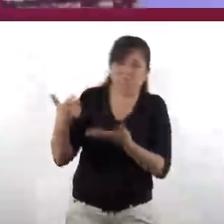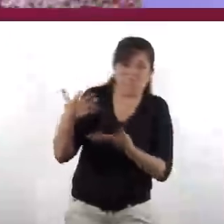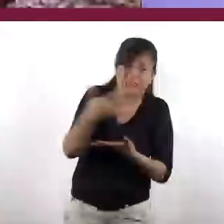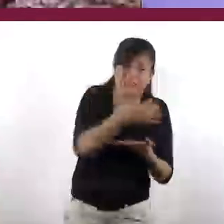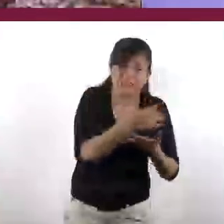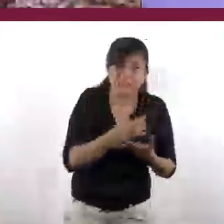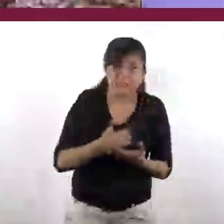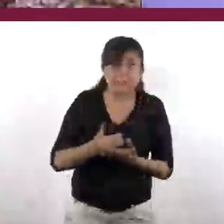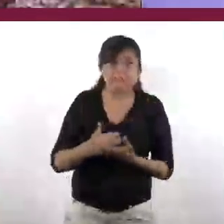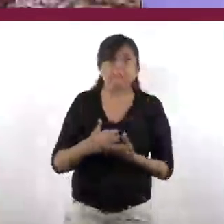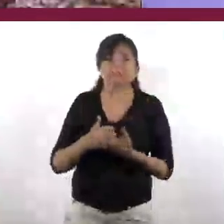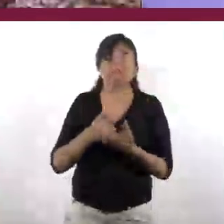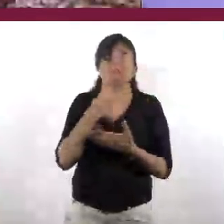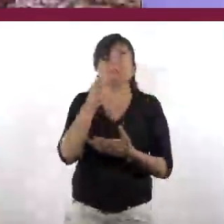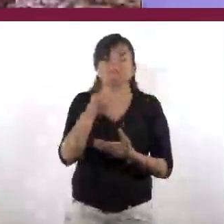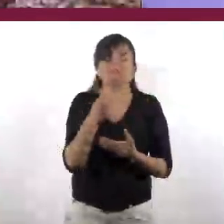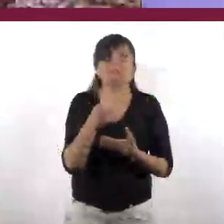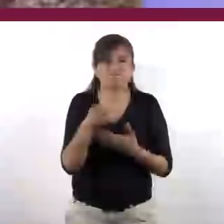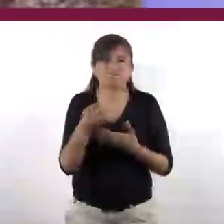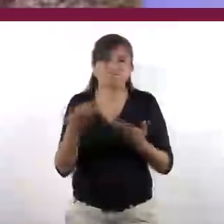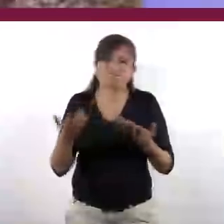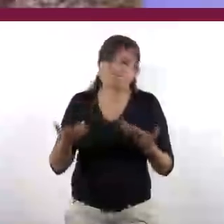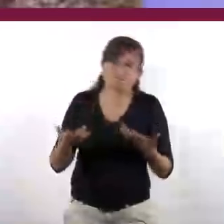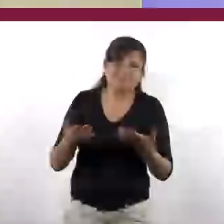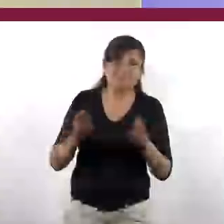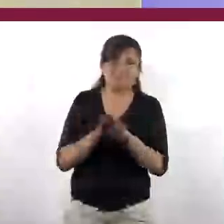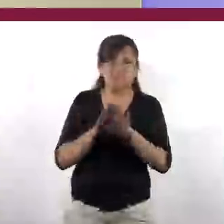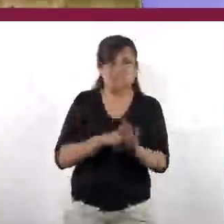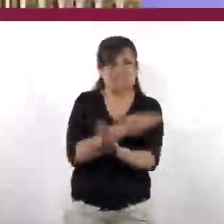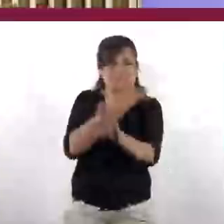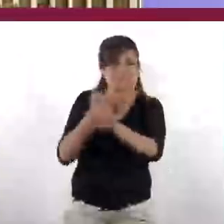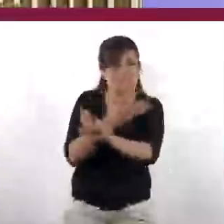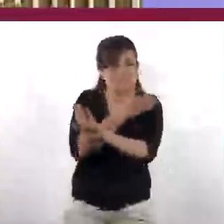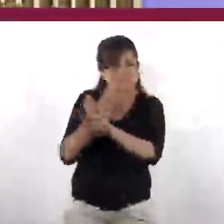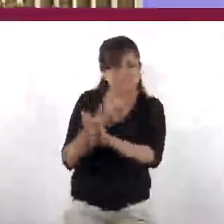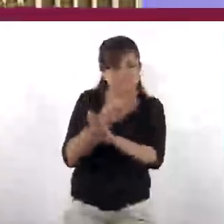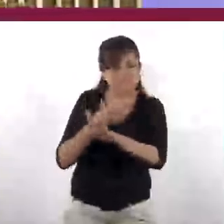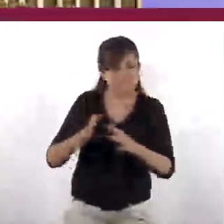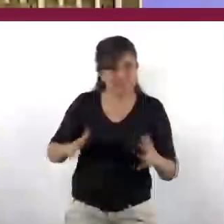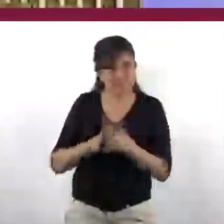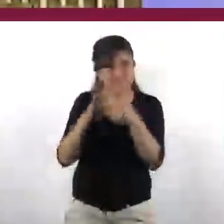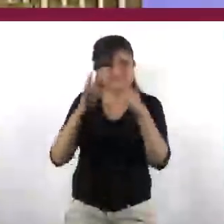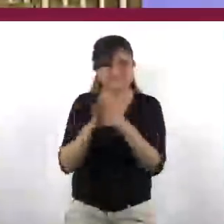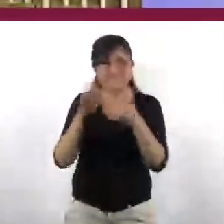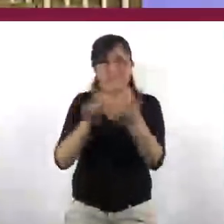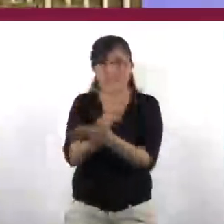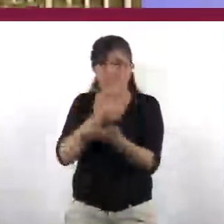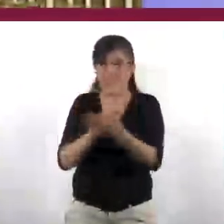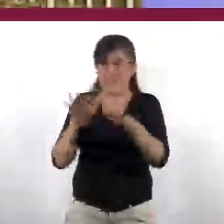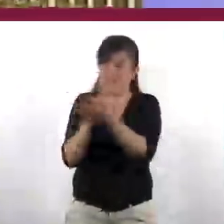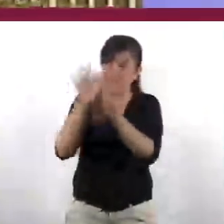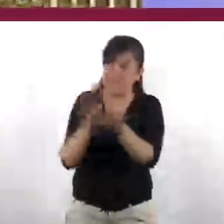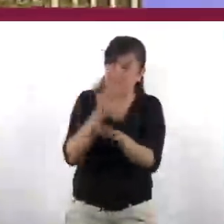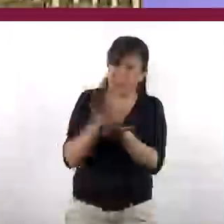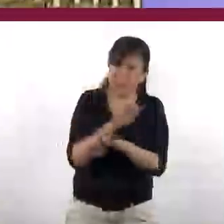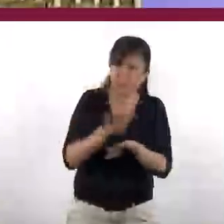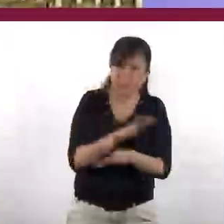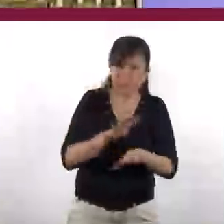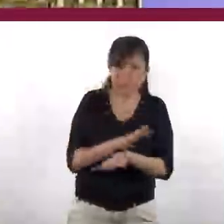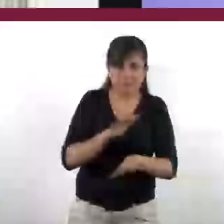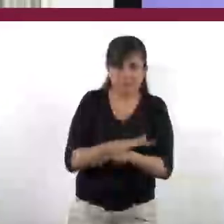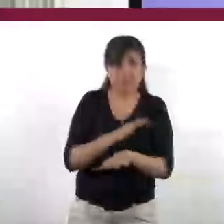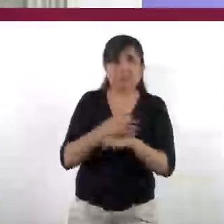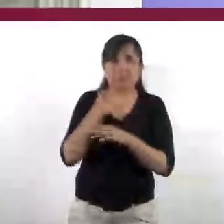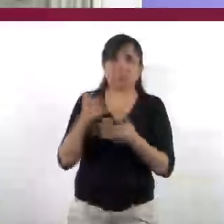colonia que ha sido atacada constantemente con una serie de reformas, pero también que ha visto mermados